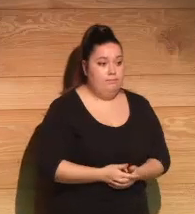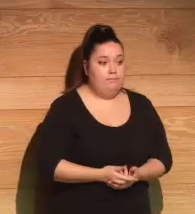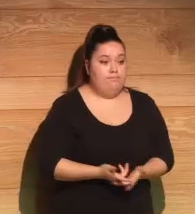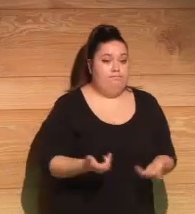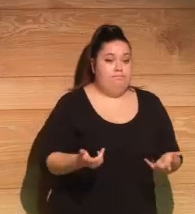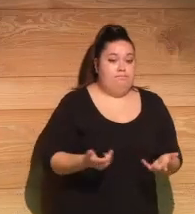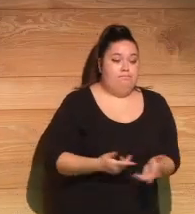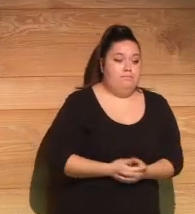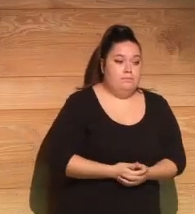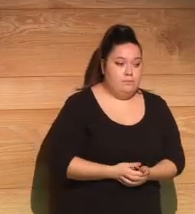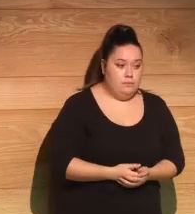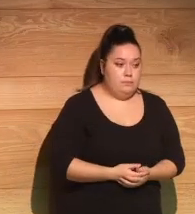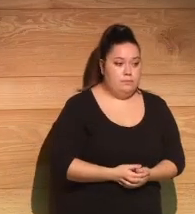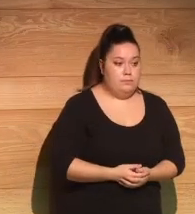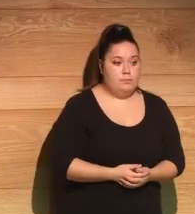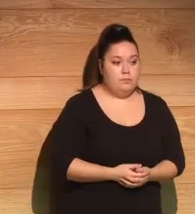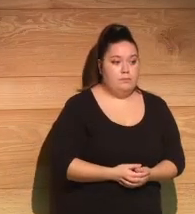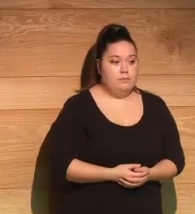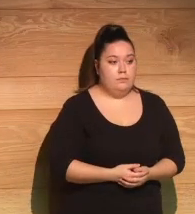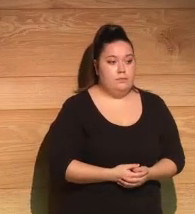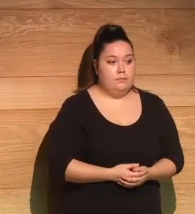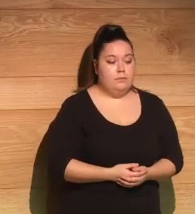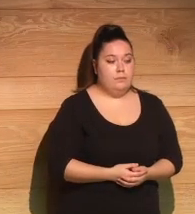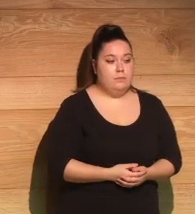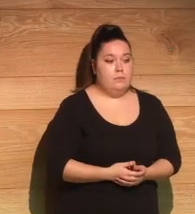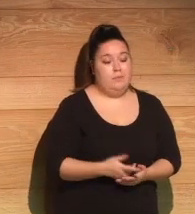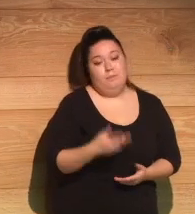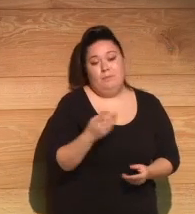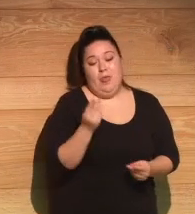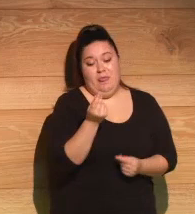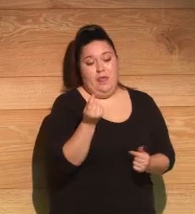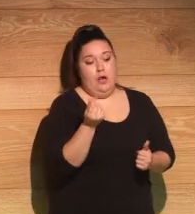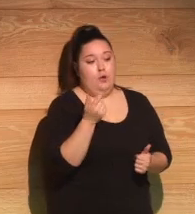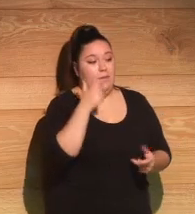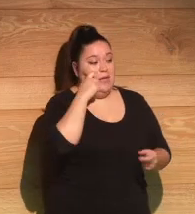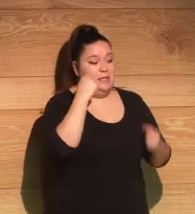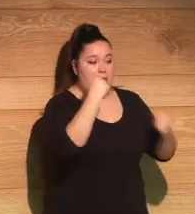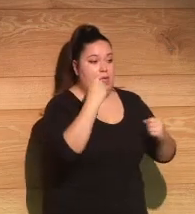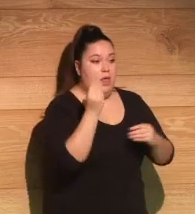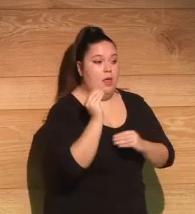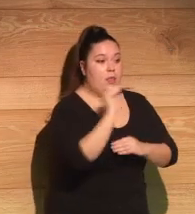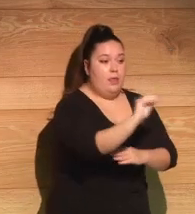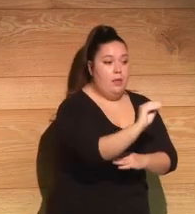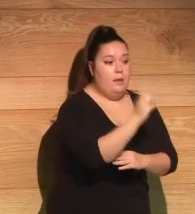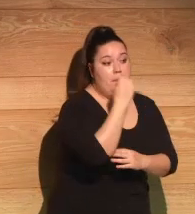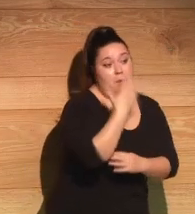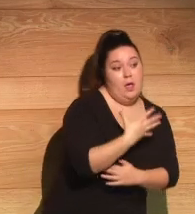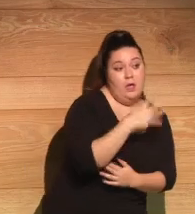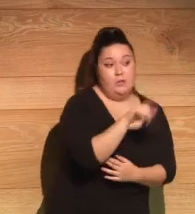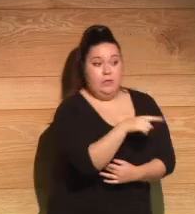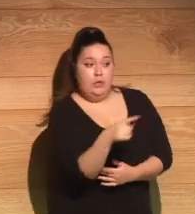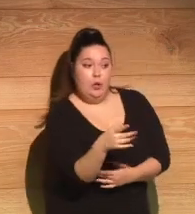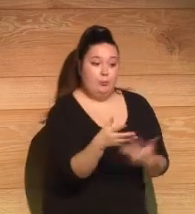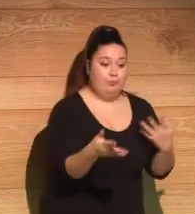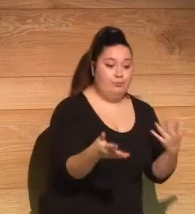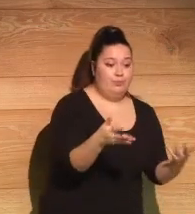Entonces, cuando ves lo que se invierte en sanidad, pues puedes decir, está mal o está bien, porque si nos entregamos